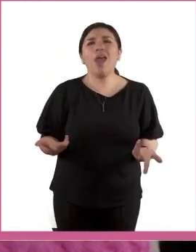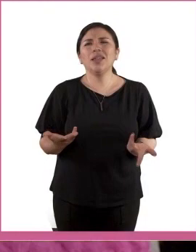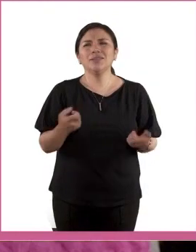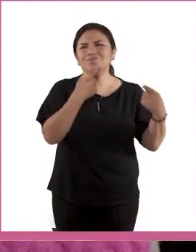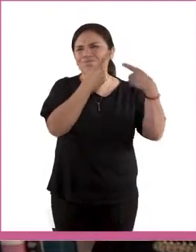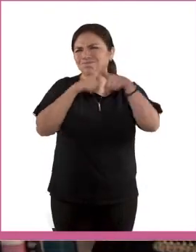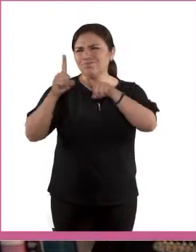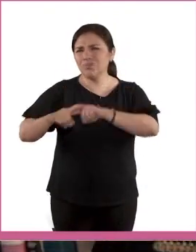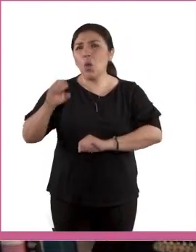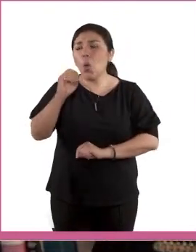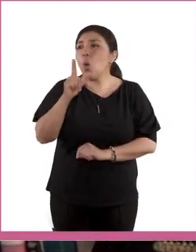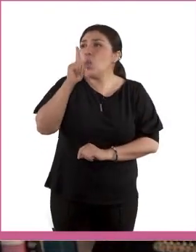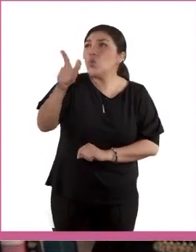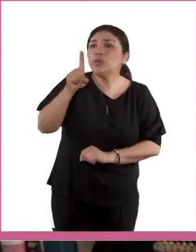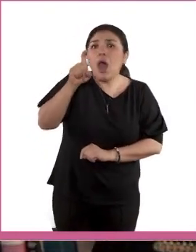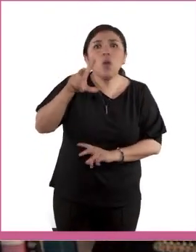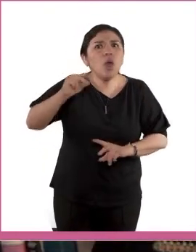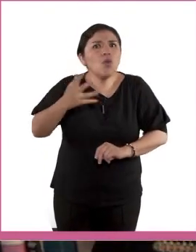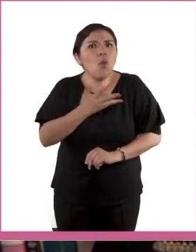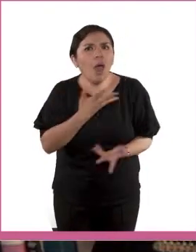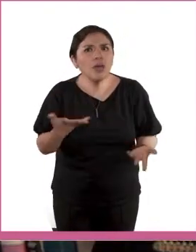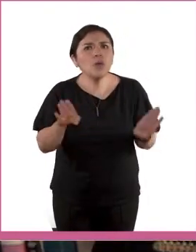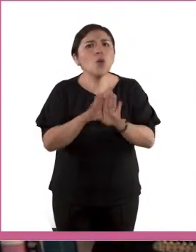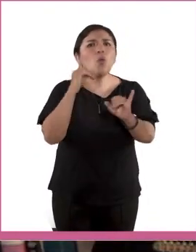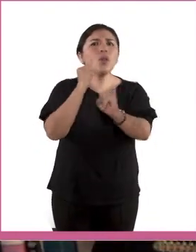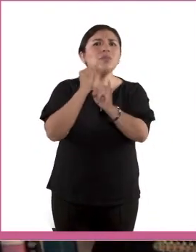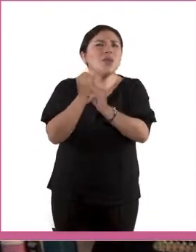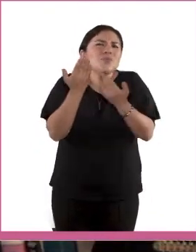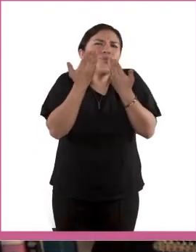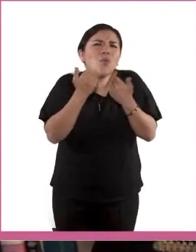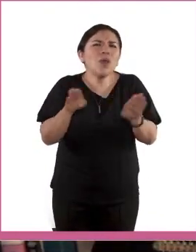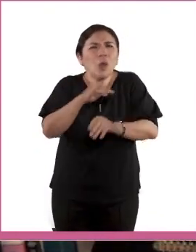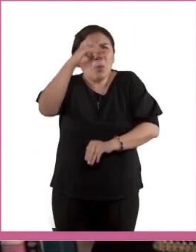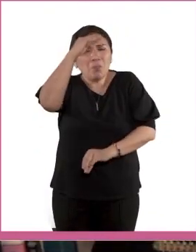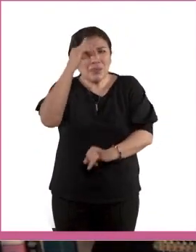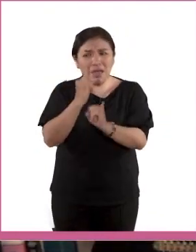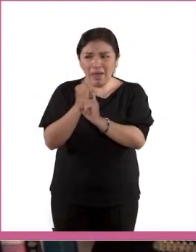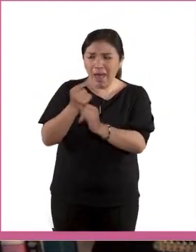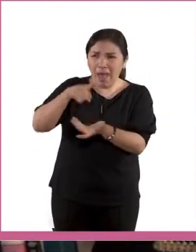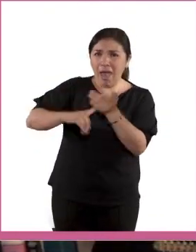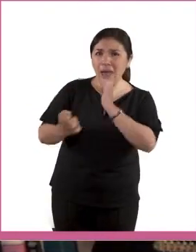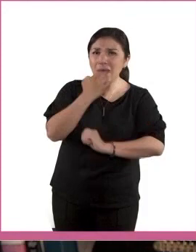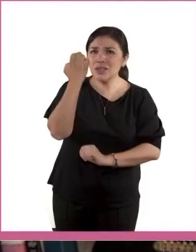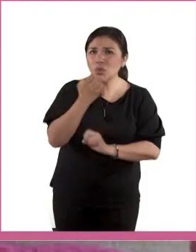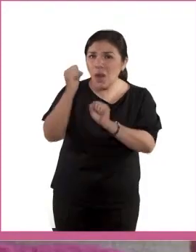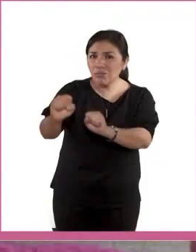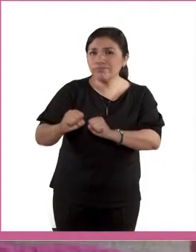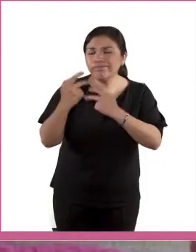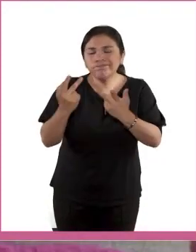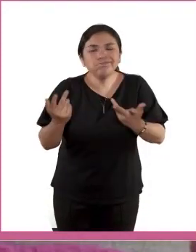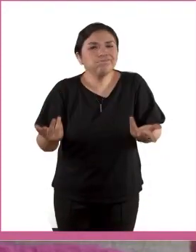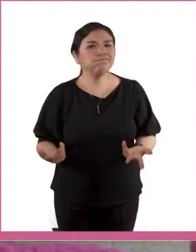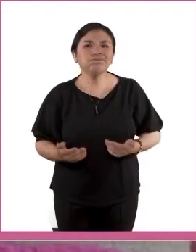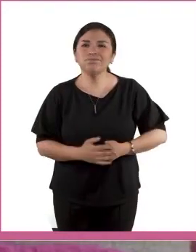bueno, ni luz ni agua en las casas, mucho menos internet para pensar en tomar clases en línea.